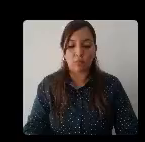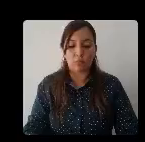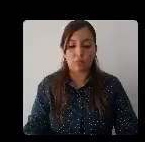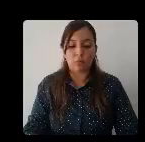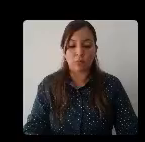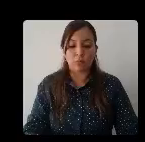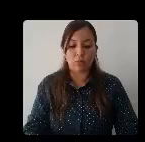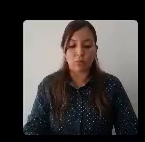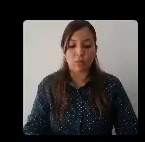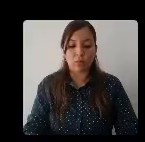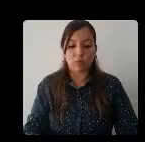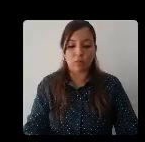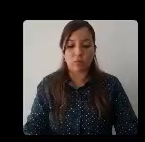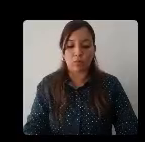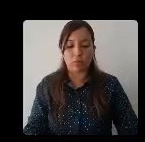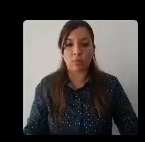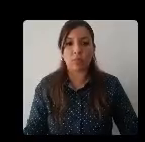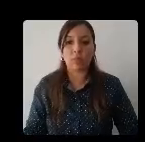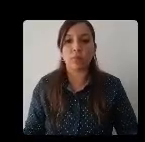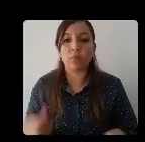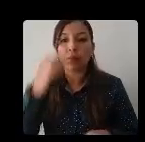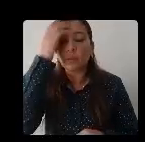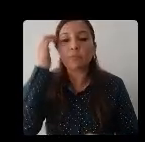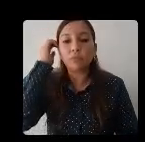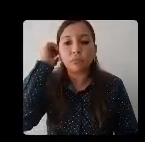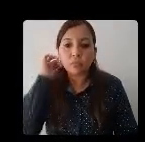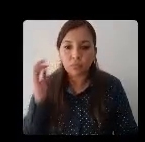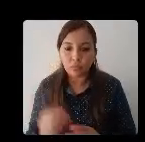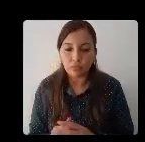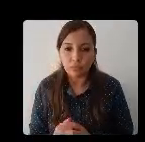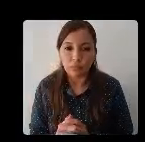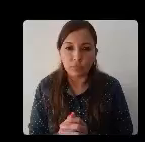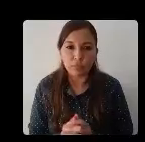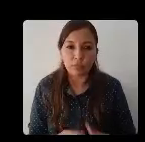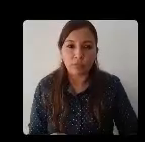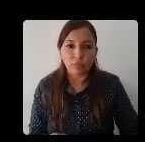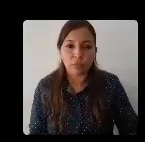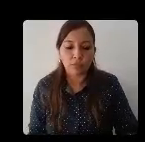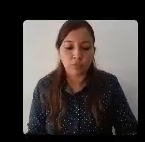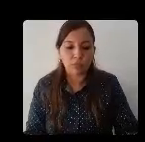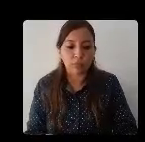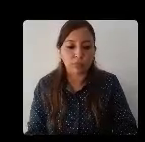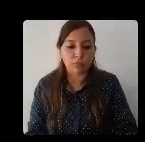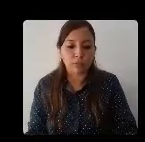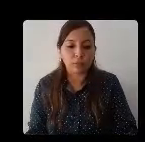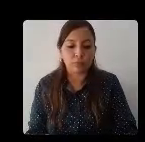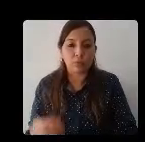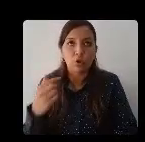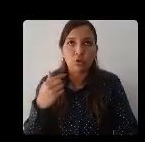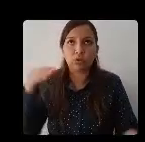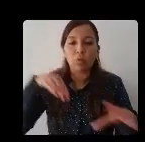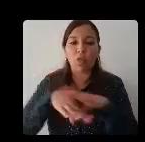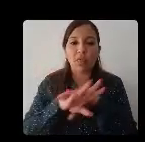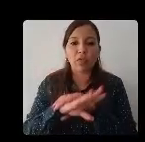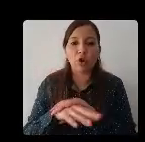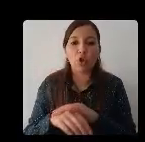que inicia nuestra historia un 12 de junio del año 2012, donde nos formalizamos como asociación